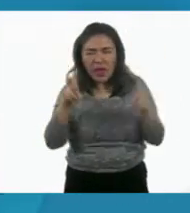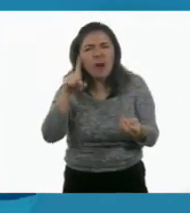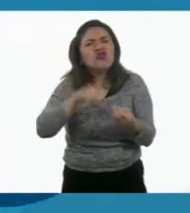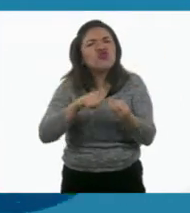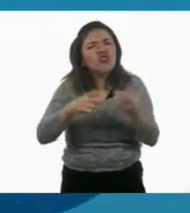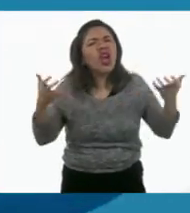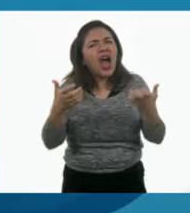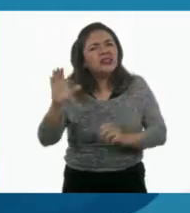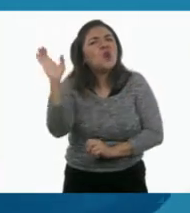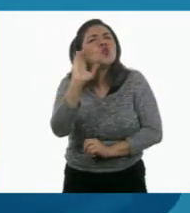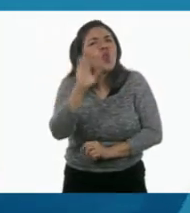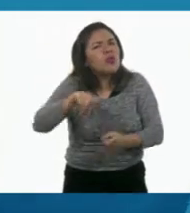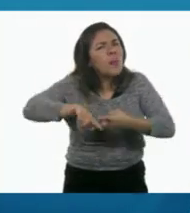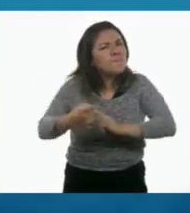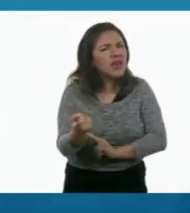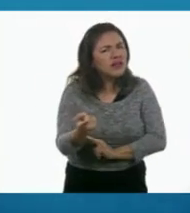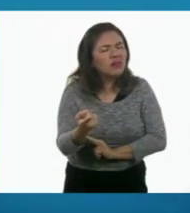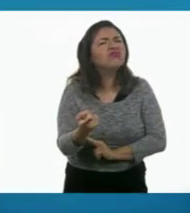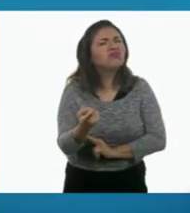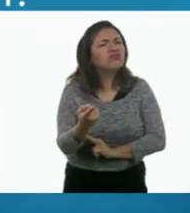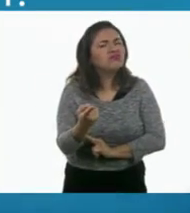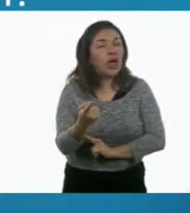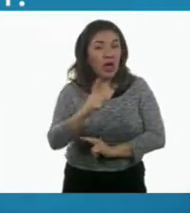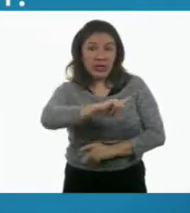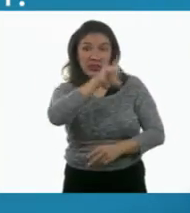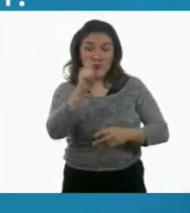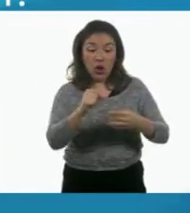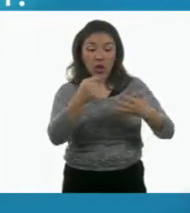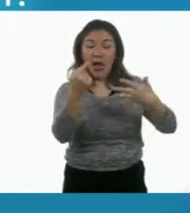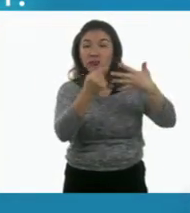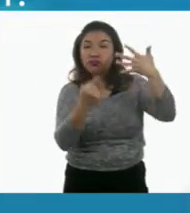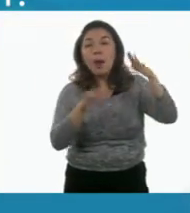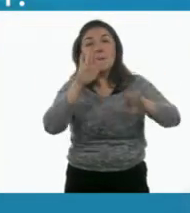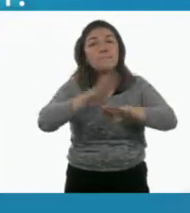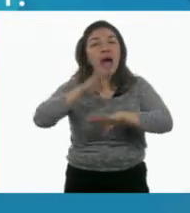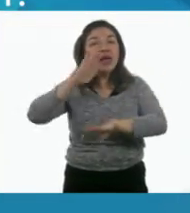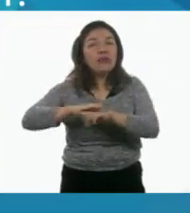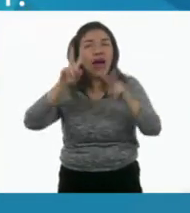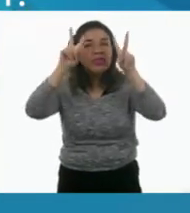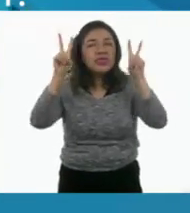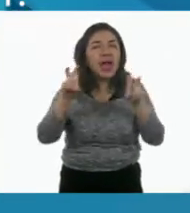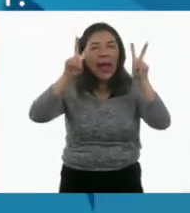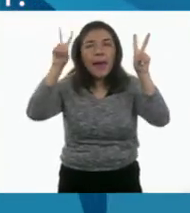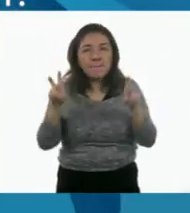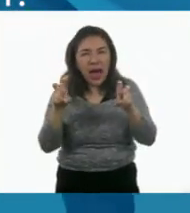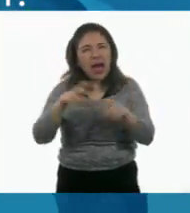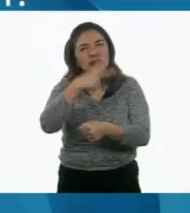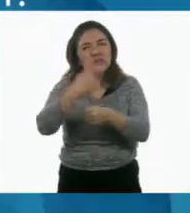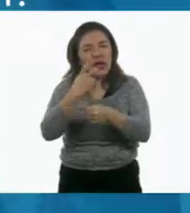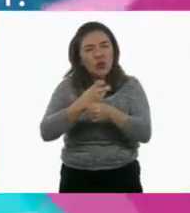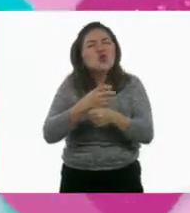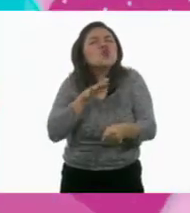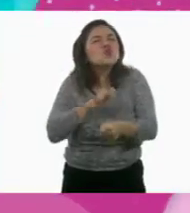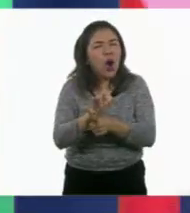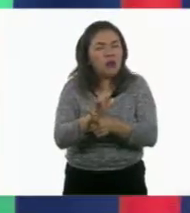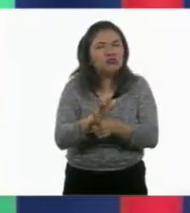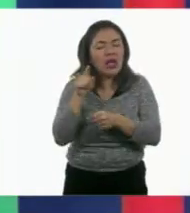tema? ¿Cuáles son los temas secundarios del texto? ¿Y cuál es la conclusión del